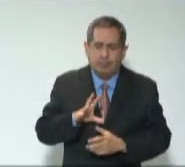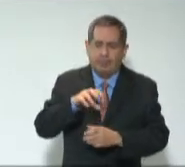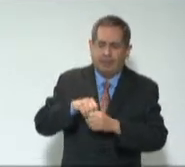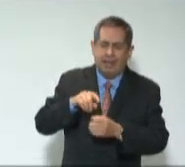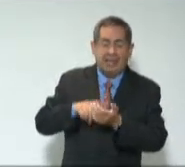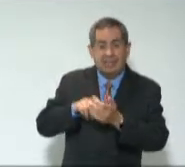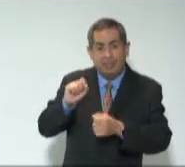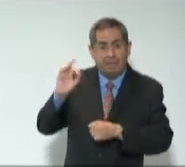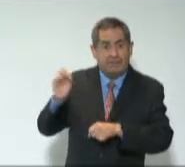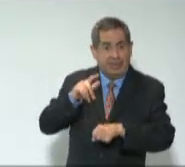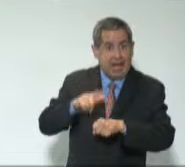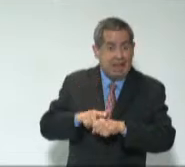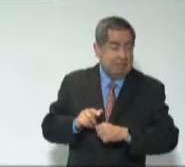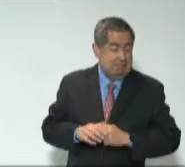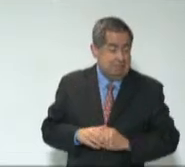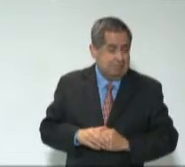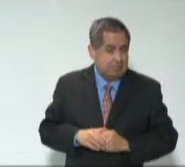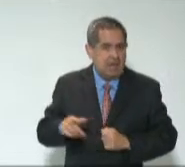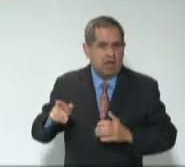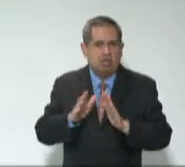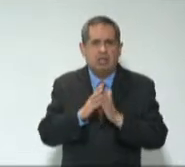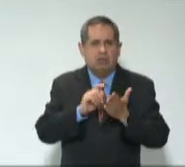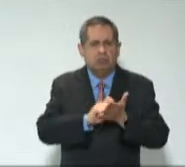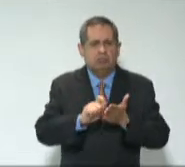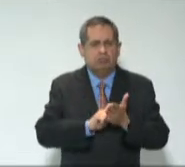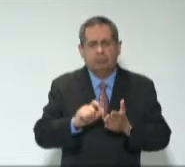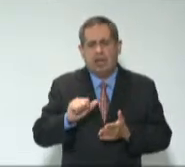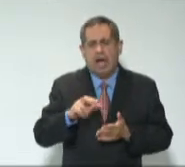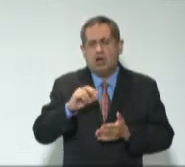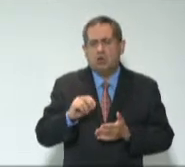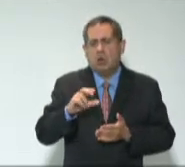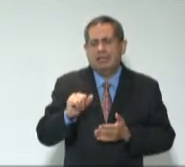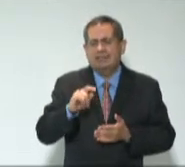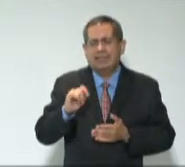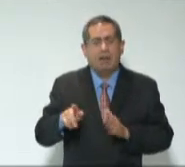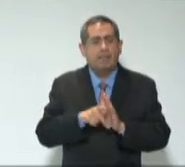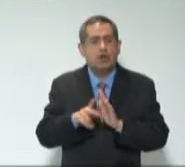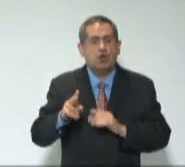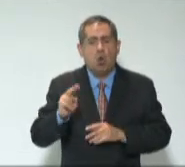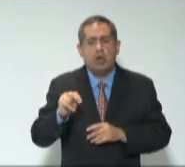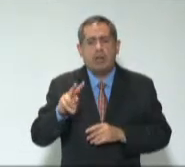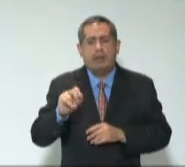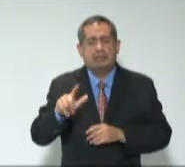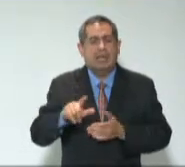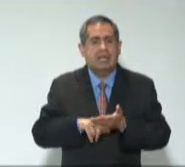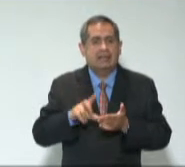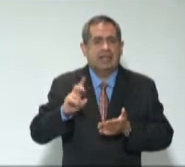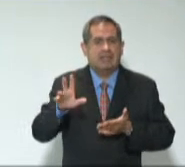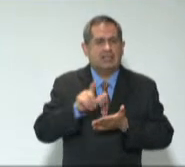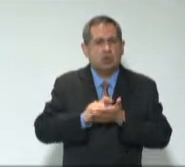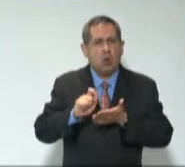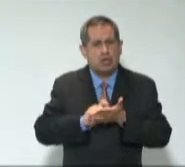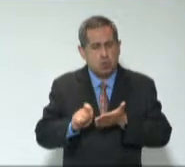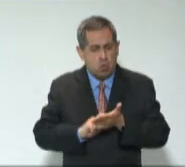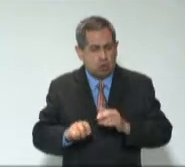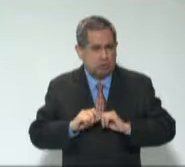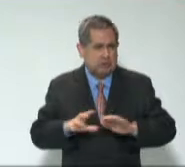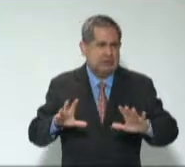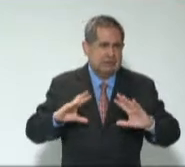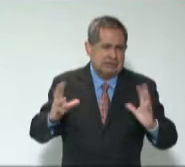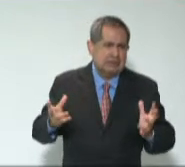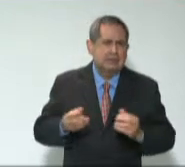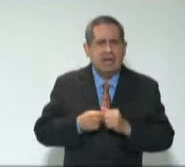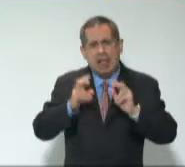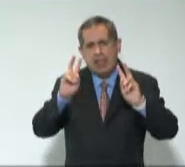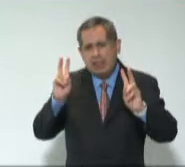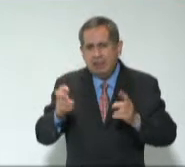federal ha colaborado en la columna el arco de cristal del periodo universal con 35 artículos cuyos contenidos hacen referencia a